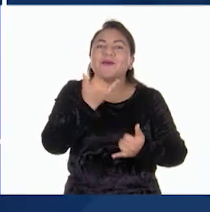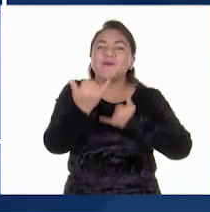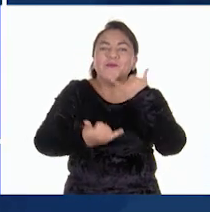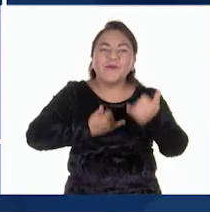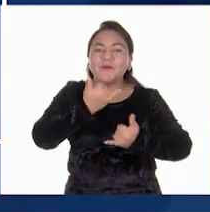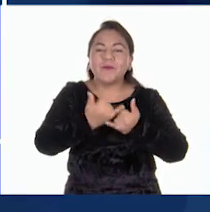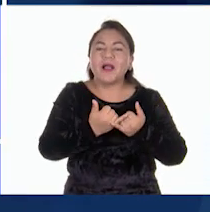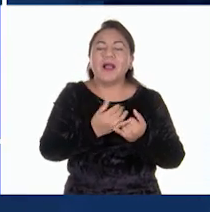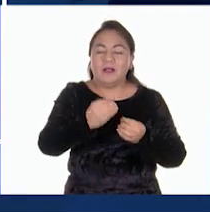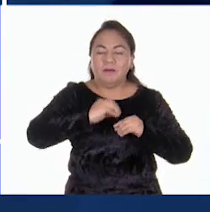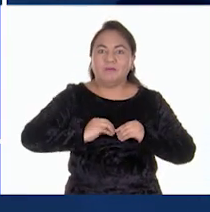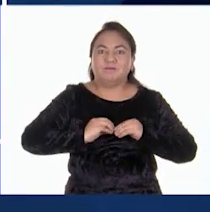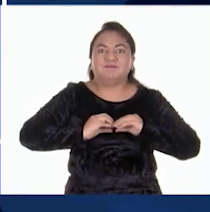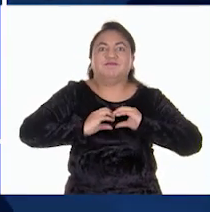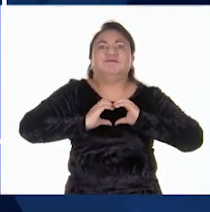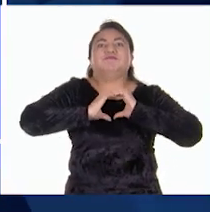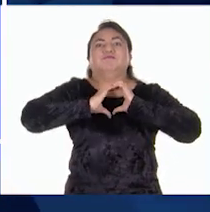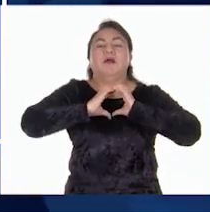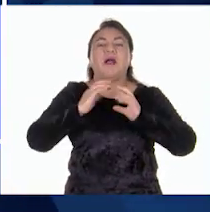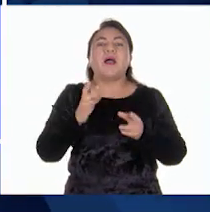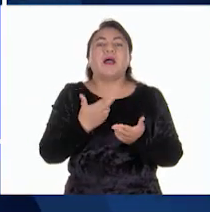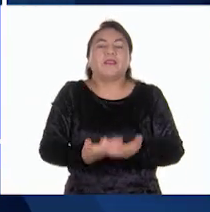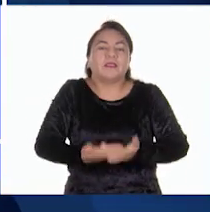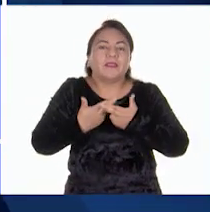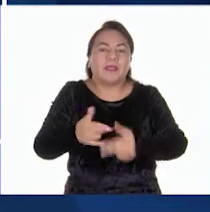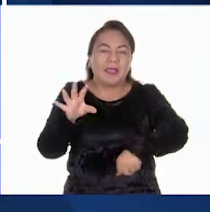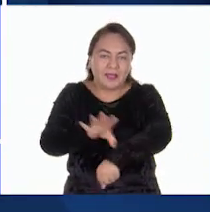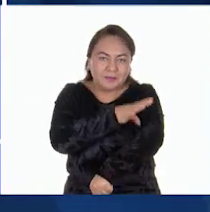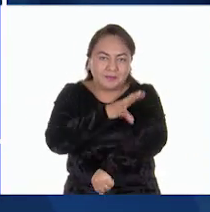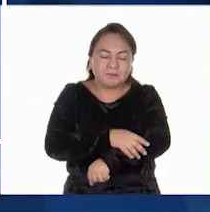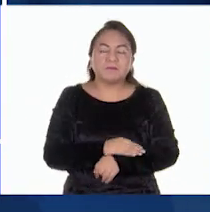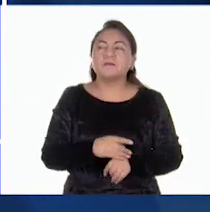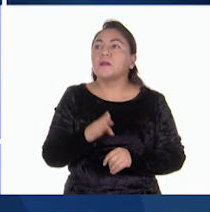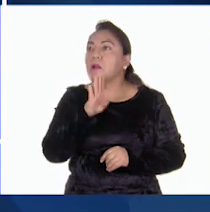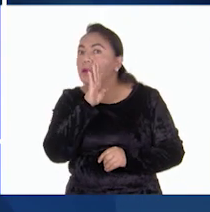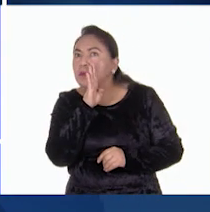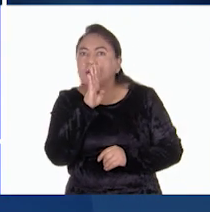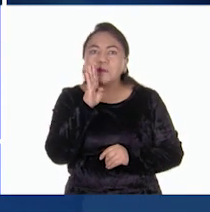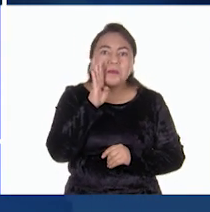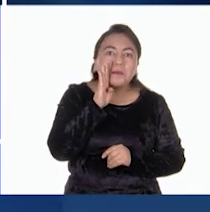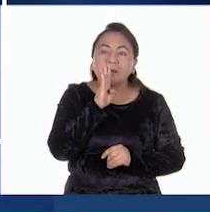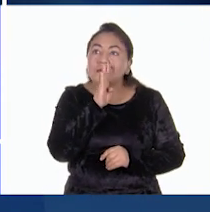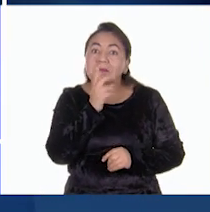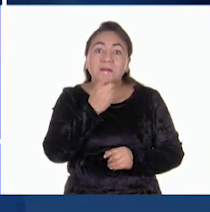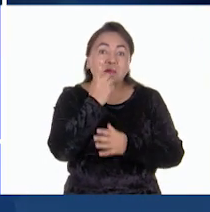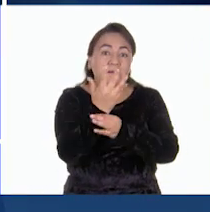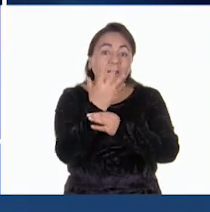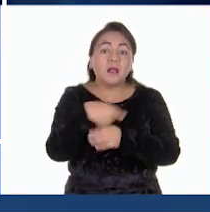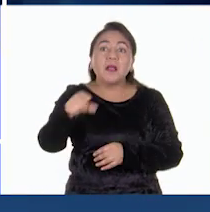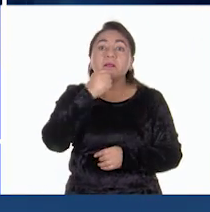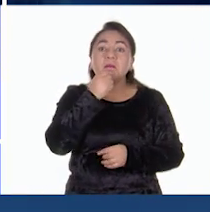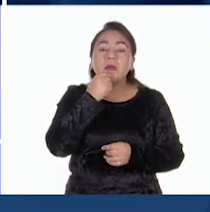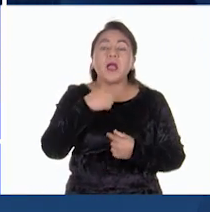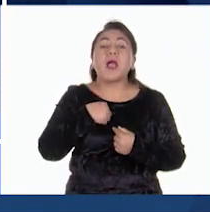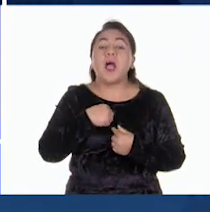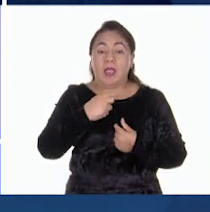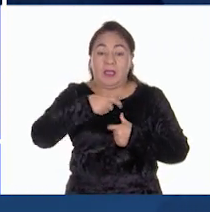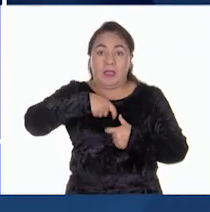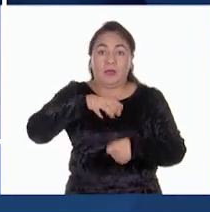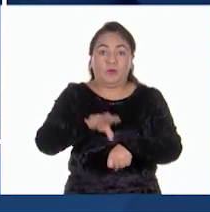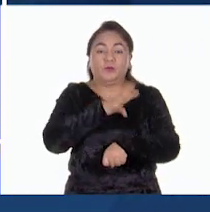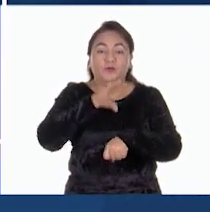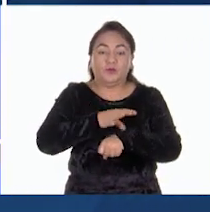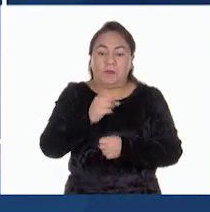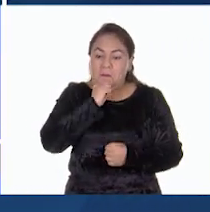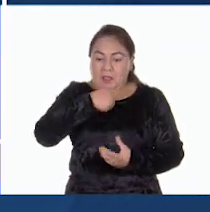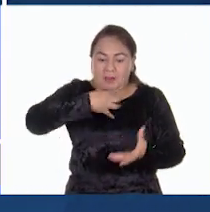vuelven con el acumulador rebosante de energía. Los rumores acerca de que algunos niños mueren electrocutados por la corriente